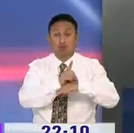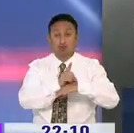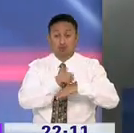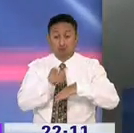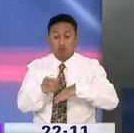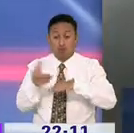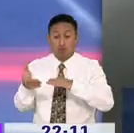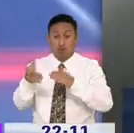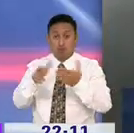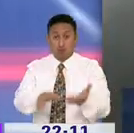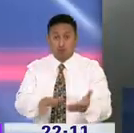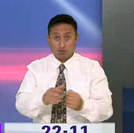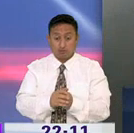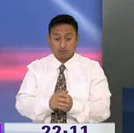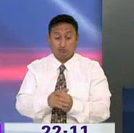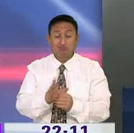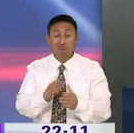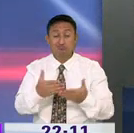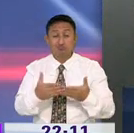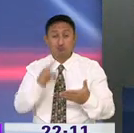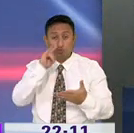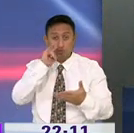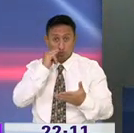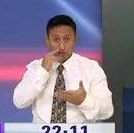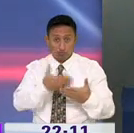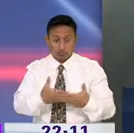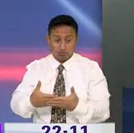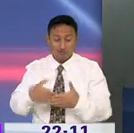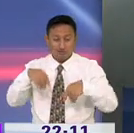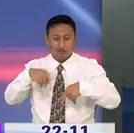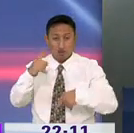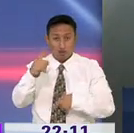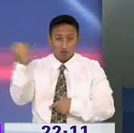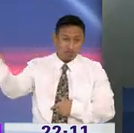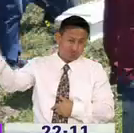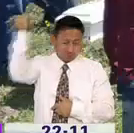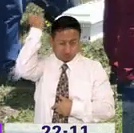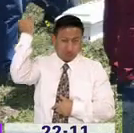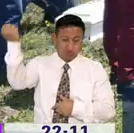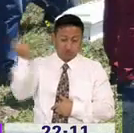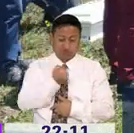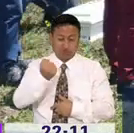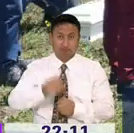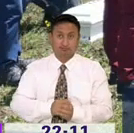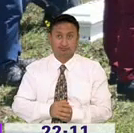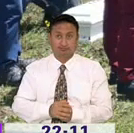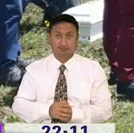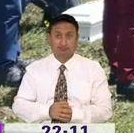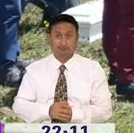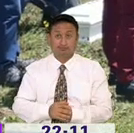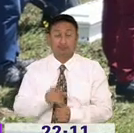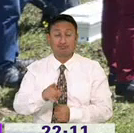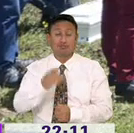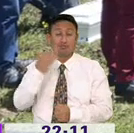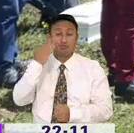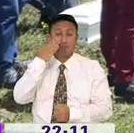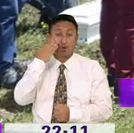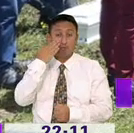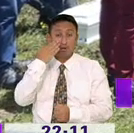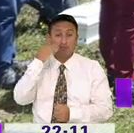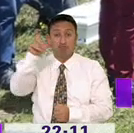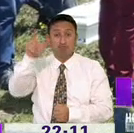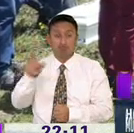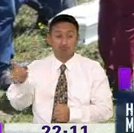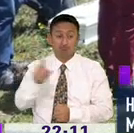causa de muerte del menor era por traumatismo craneoencefálico. Según se nos pudo indicar, la mamá del menor y el